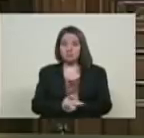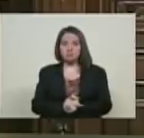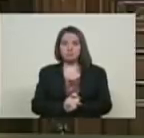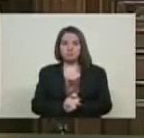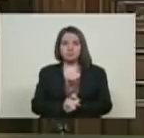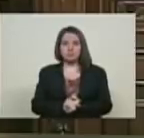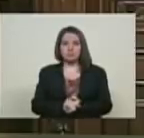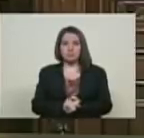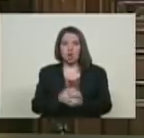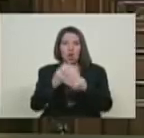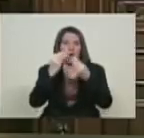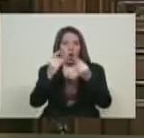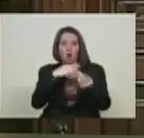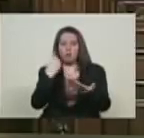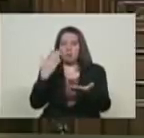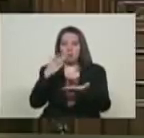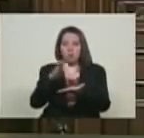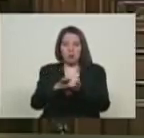el asesinato,